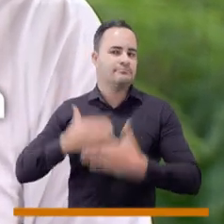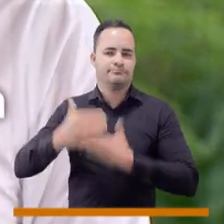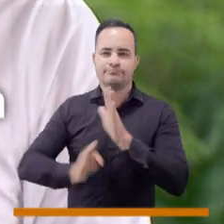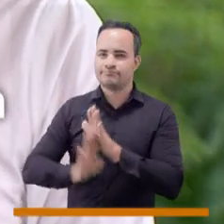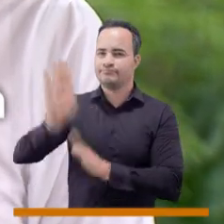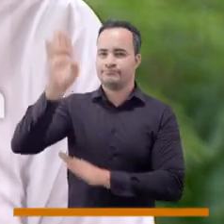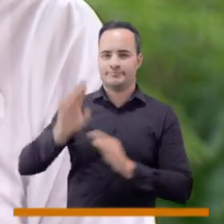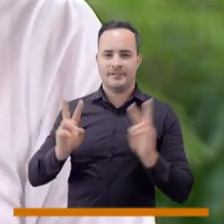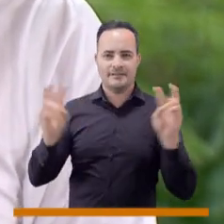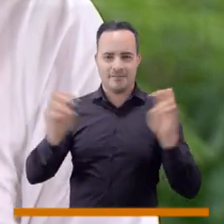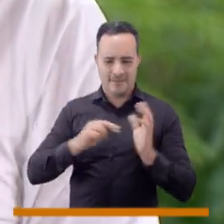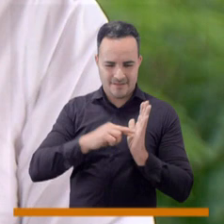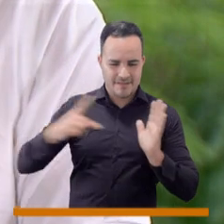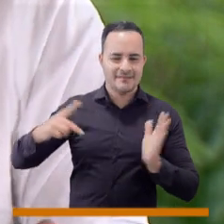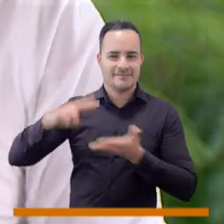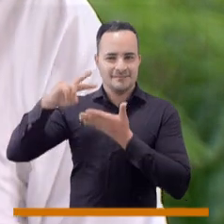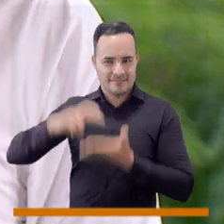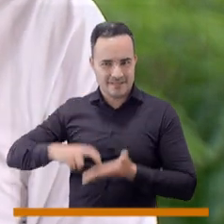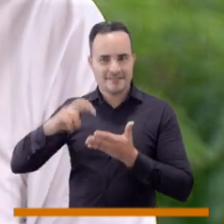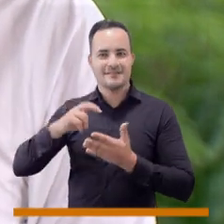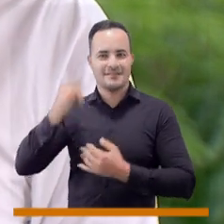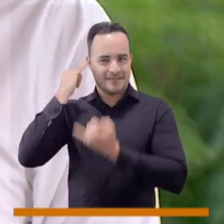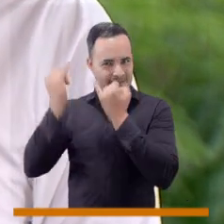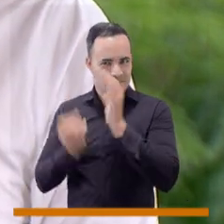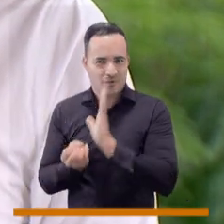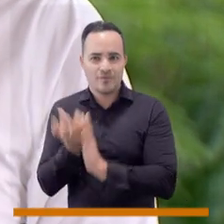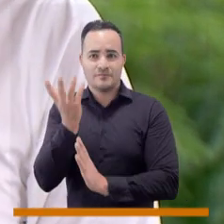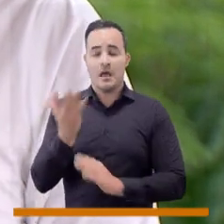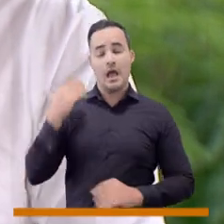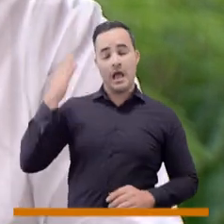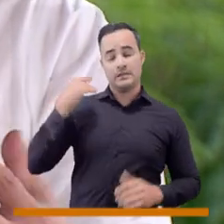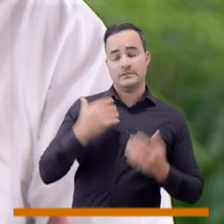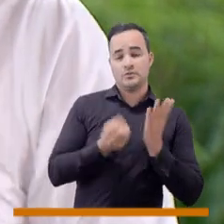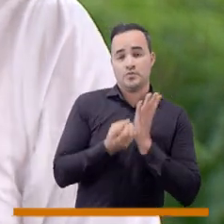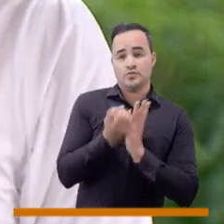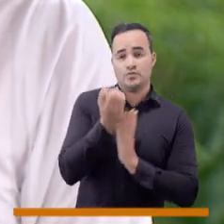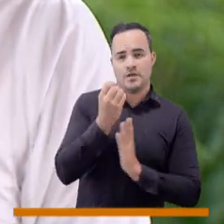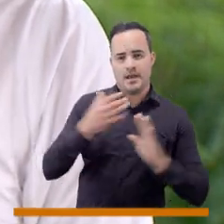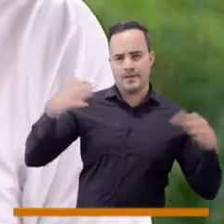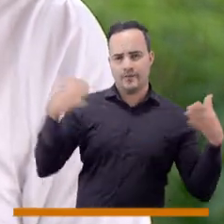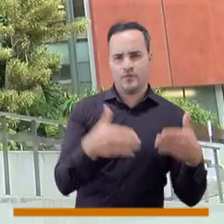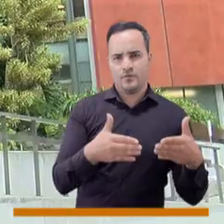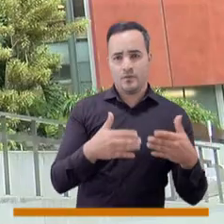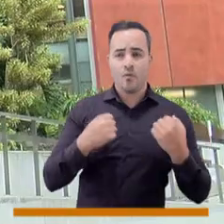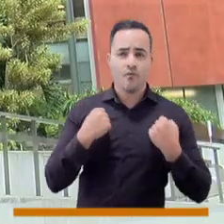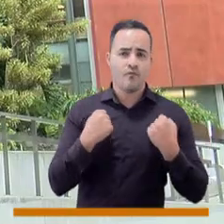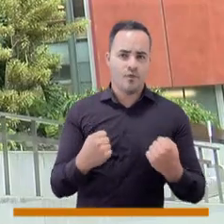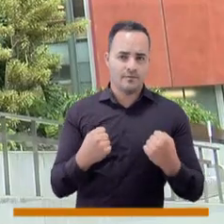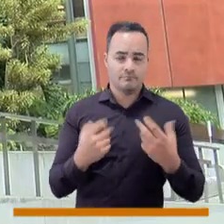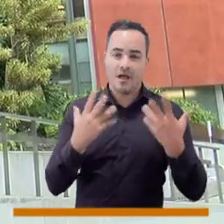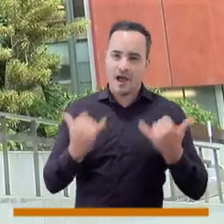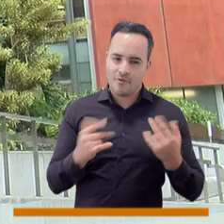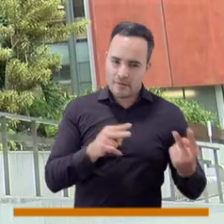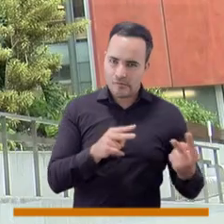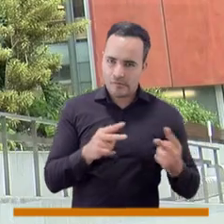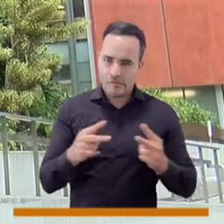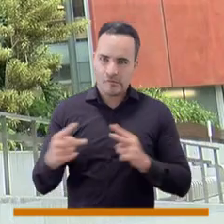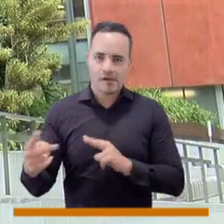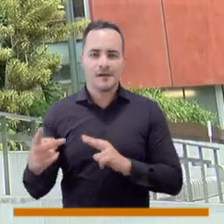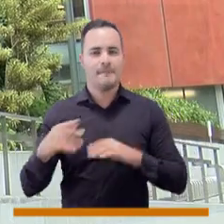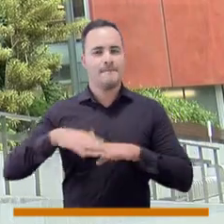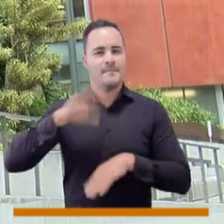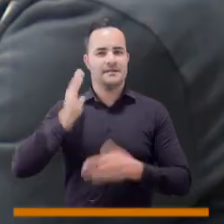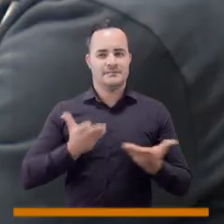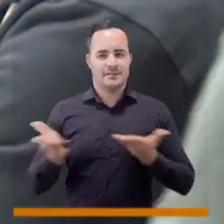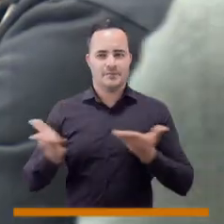ciencia, tecnología e innovación. Antes éramos una ciudad industrial y teníamos un desarrollo muy importante desde el punto de vista industrial. Hoy somos una ciudad